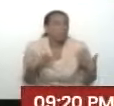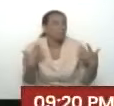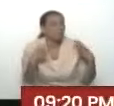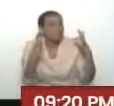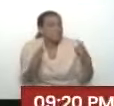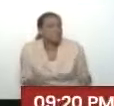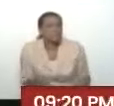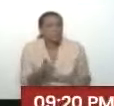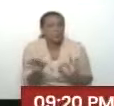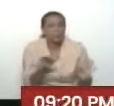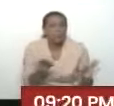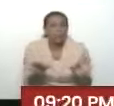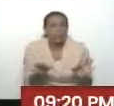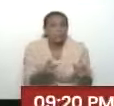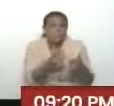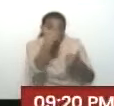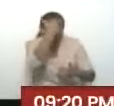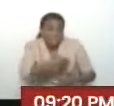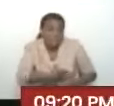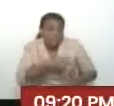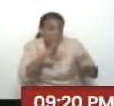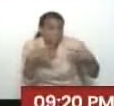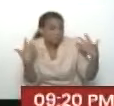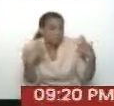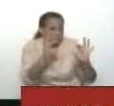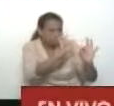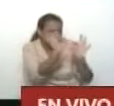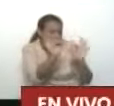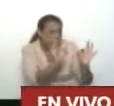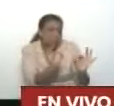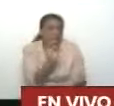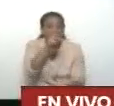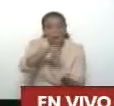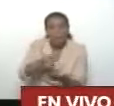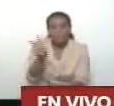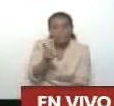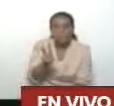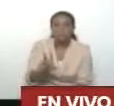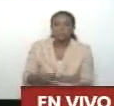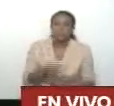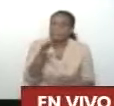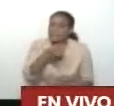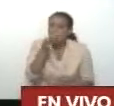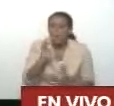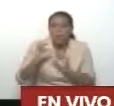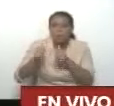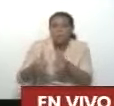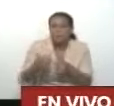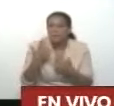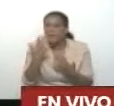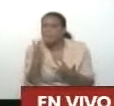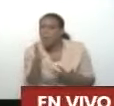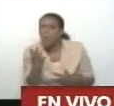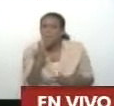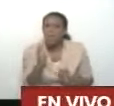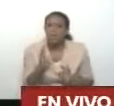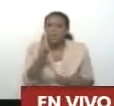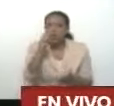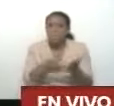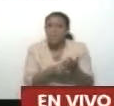siempre para un artista. Es una alegría estar en Venezuela desde que comencé, creo que viniendo